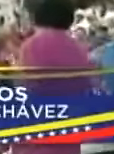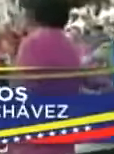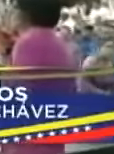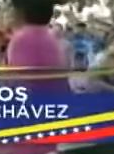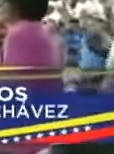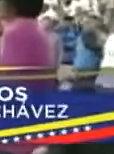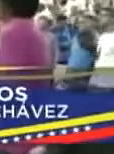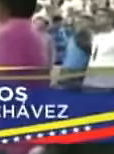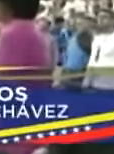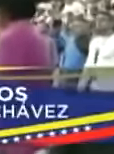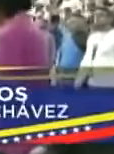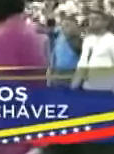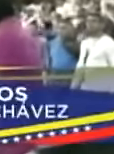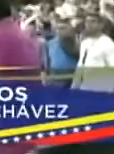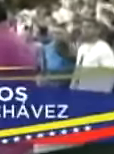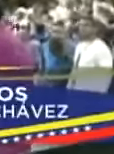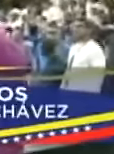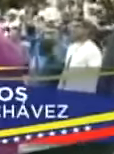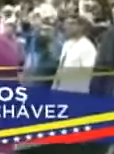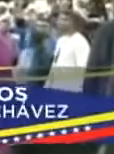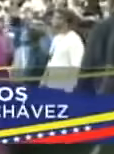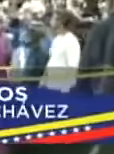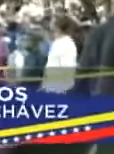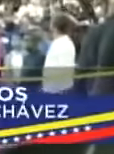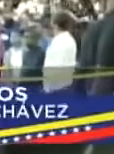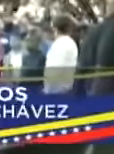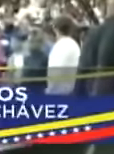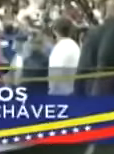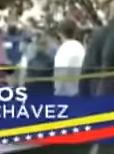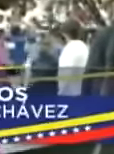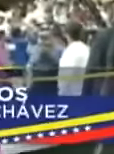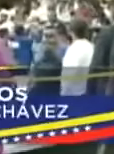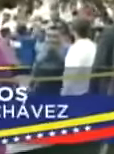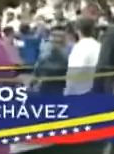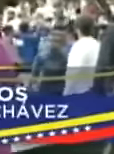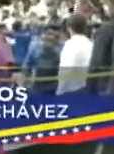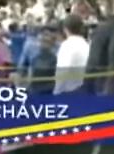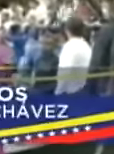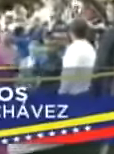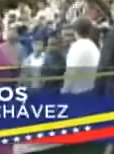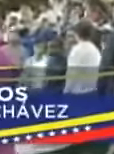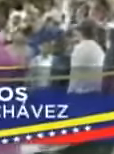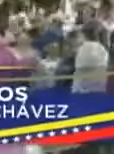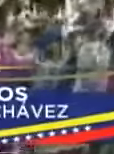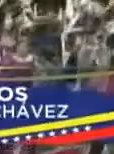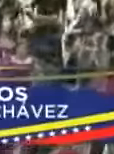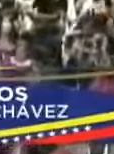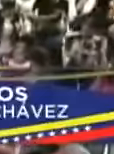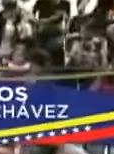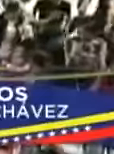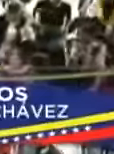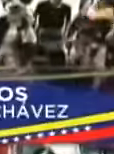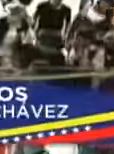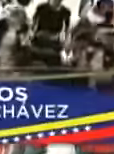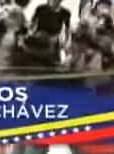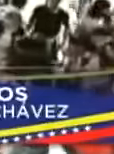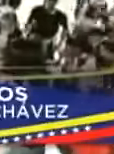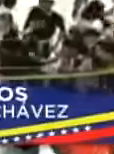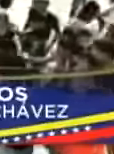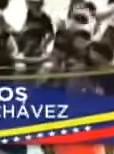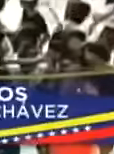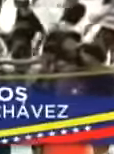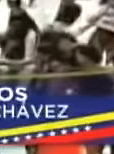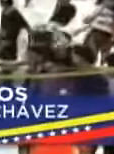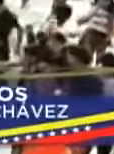de octubre del año 2022, cuando fijó como reto la renovación democrática de más de 22.000